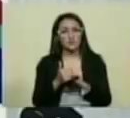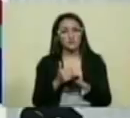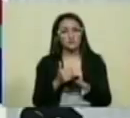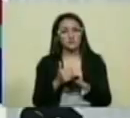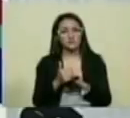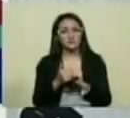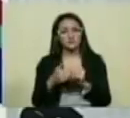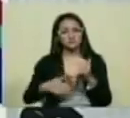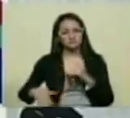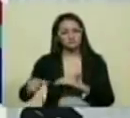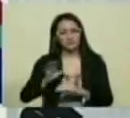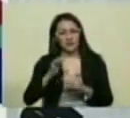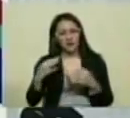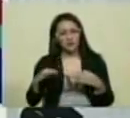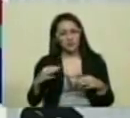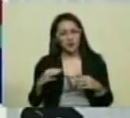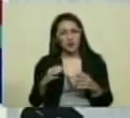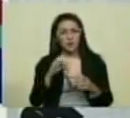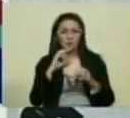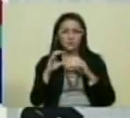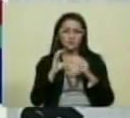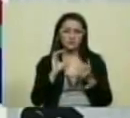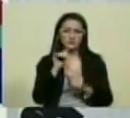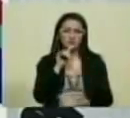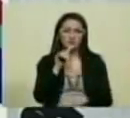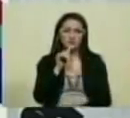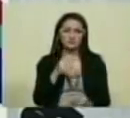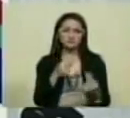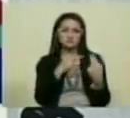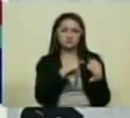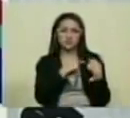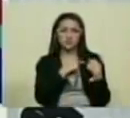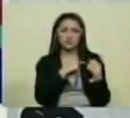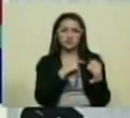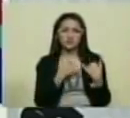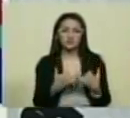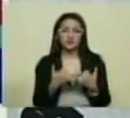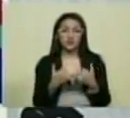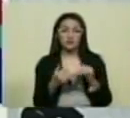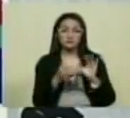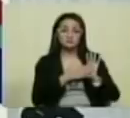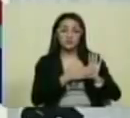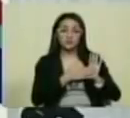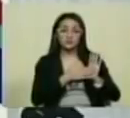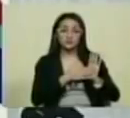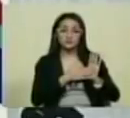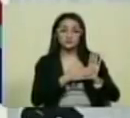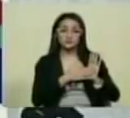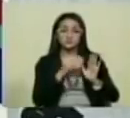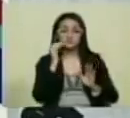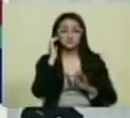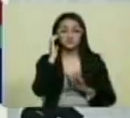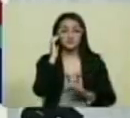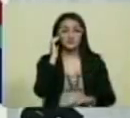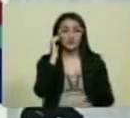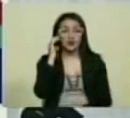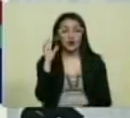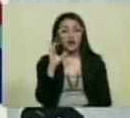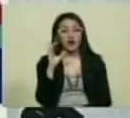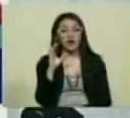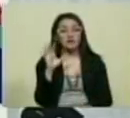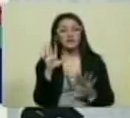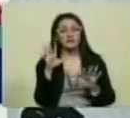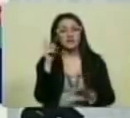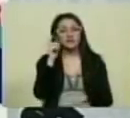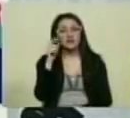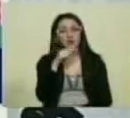Recursos Naturales y de Comunicación e Información quedan encargados de la ejecución del presente decreto, dado en Caracas a los 10 días del